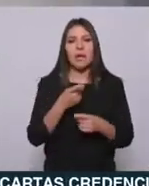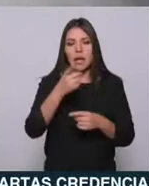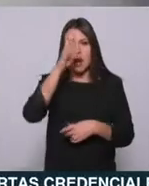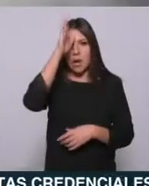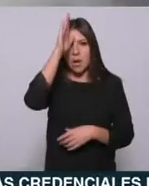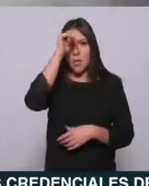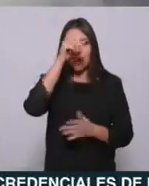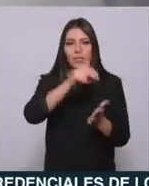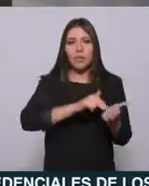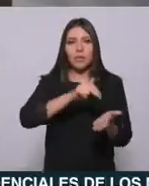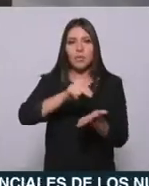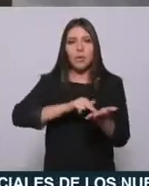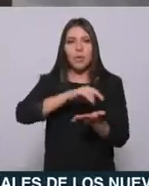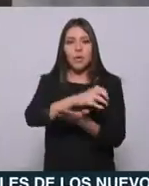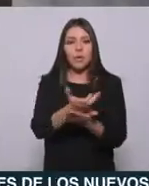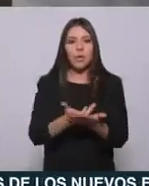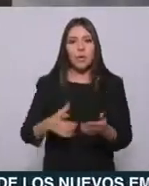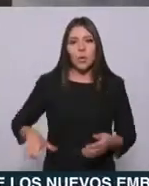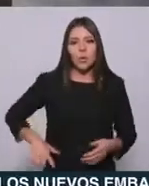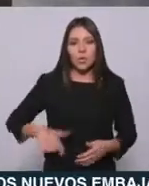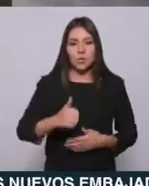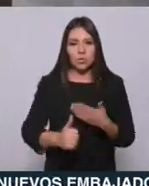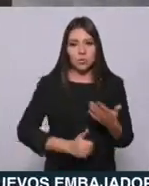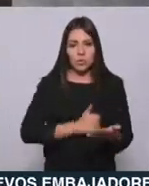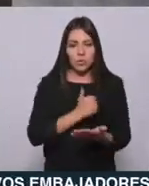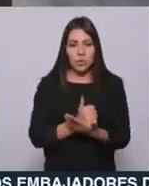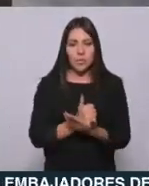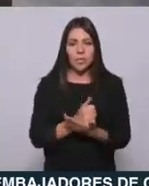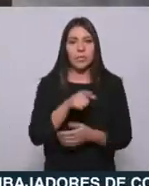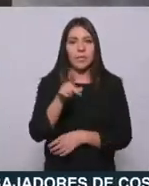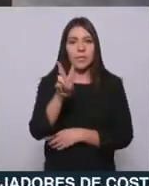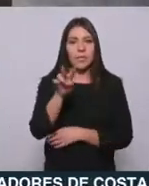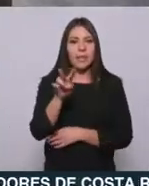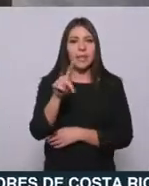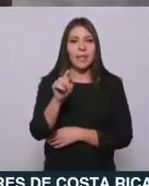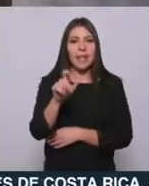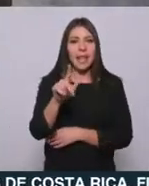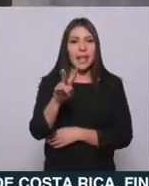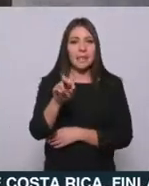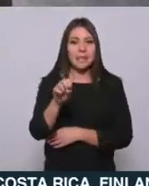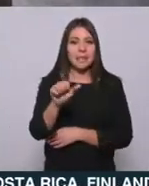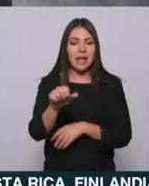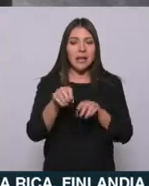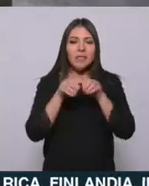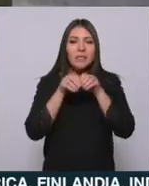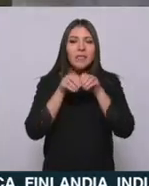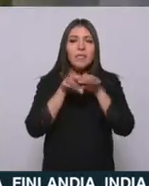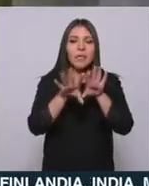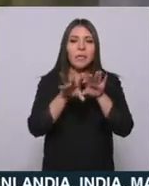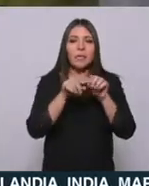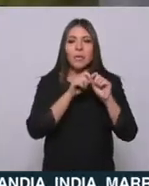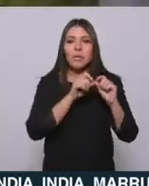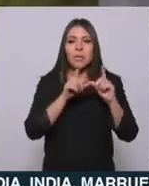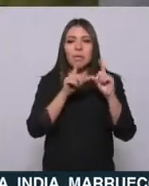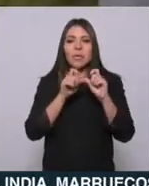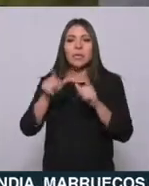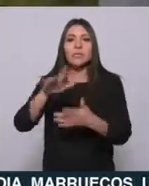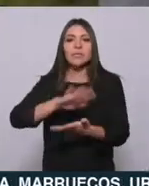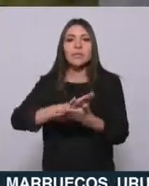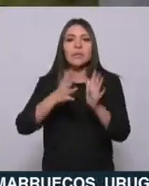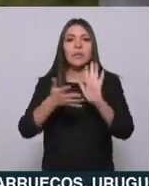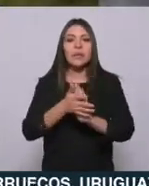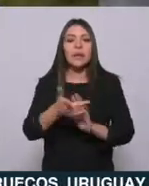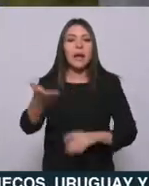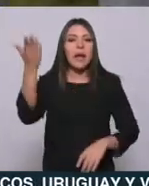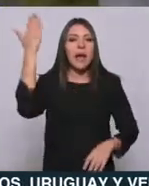gobierno local. Las imágenes se transmitieron por Televisa e involucraban a colaboradores de López Obrador, entonces